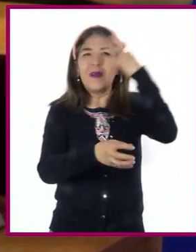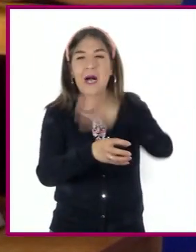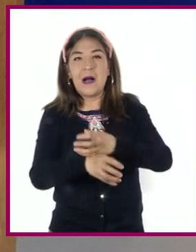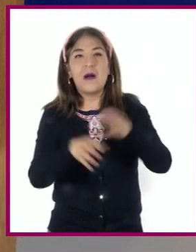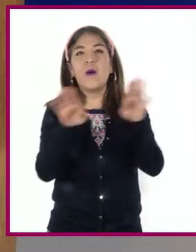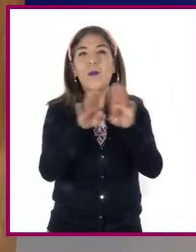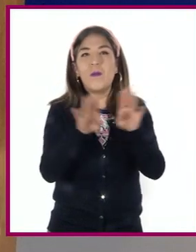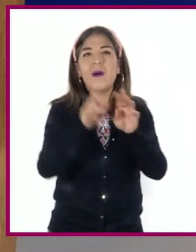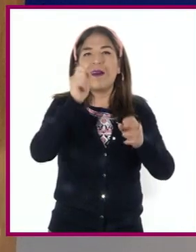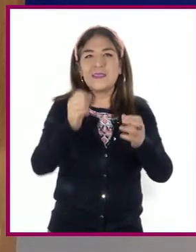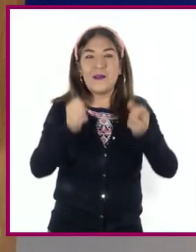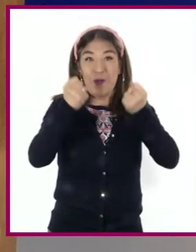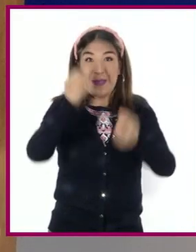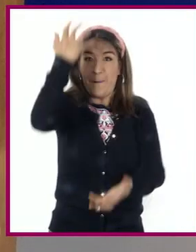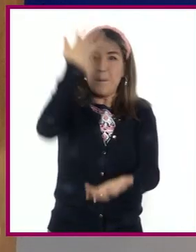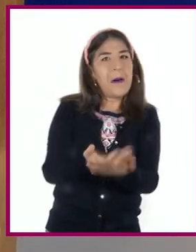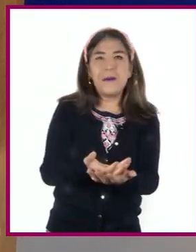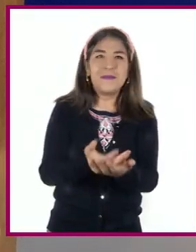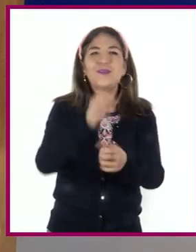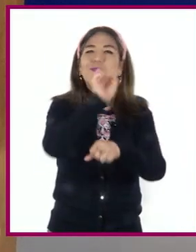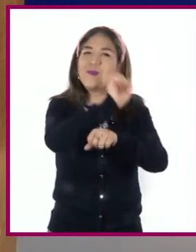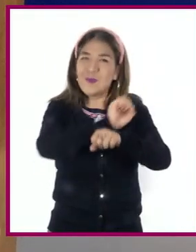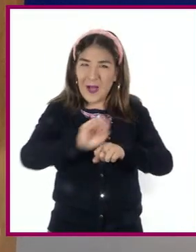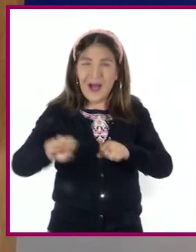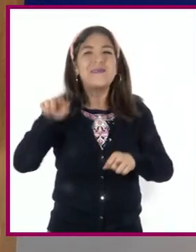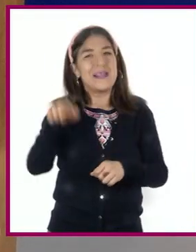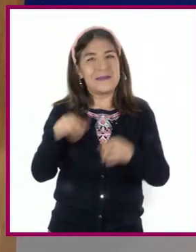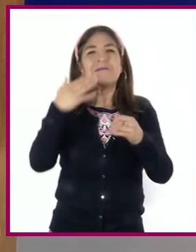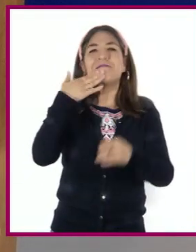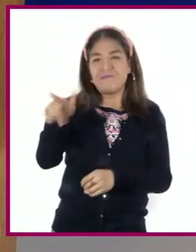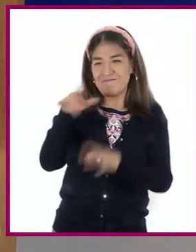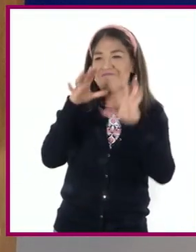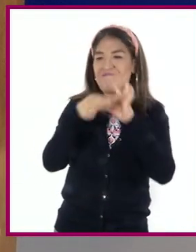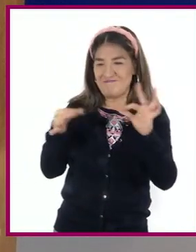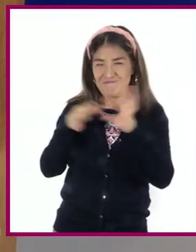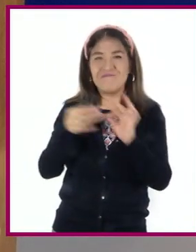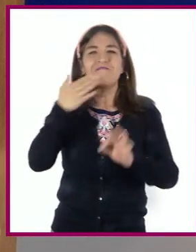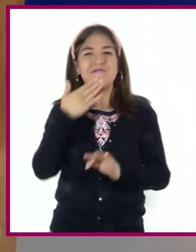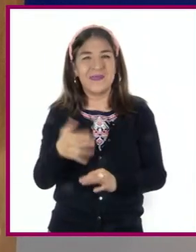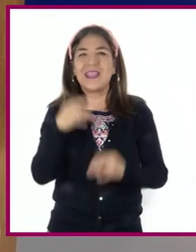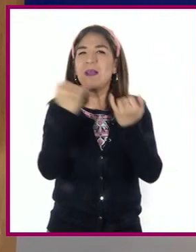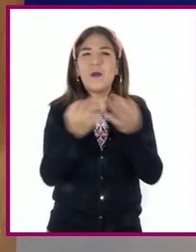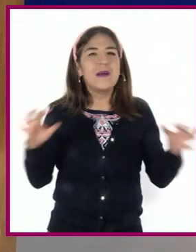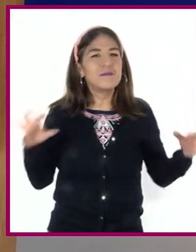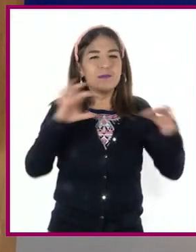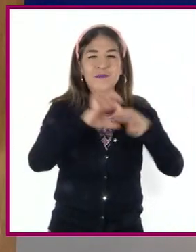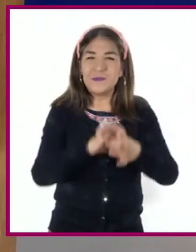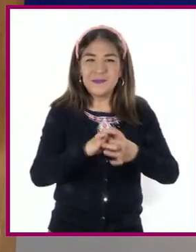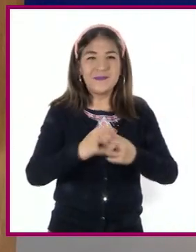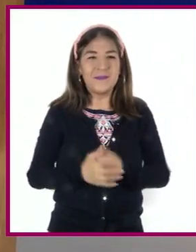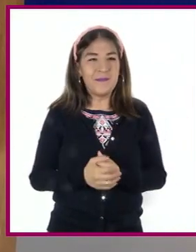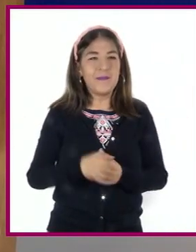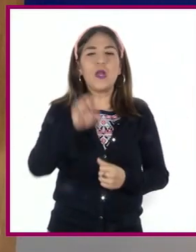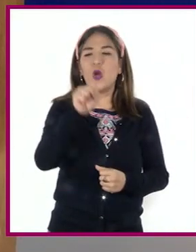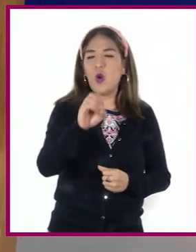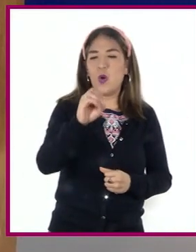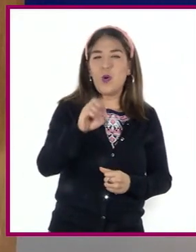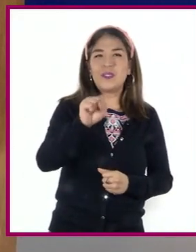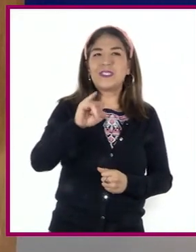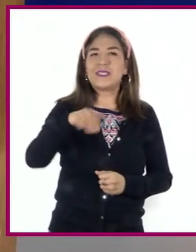ejemplos más sencillos. Muy bien, ahora, ¿podemos analizar la comparación? Claro que sí. La comparación es cuando